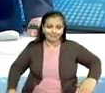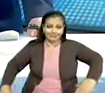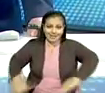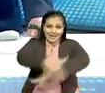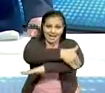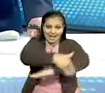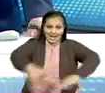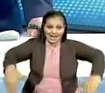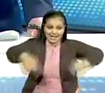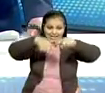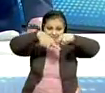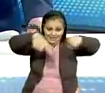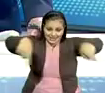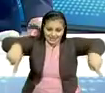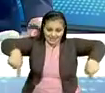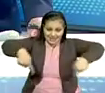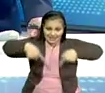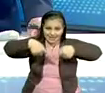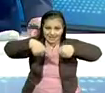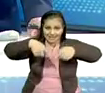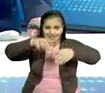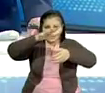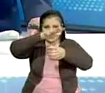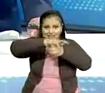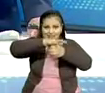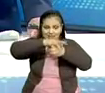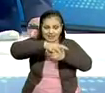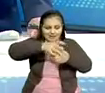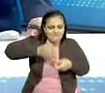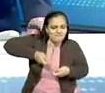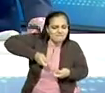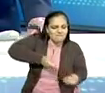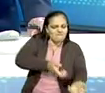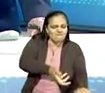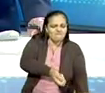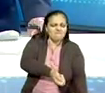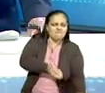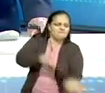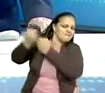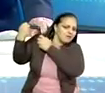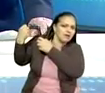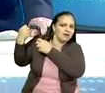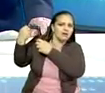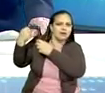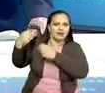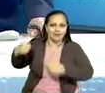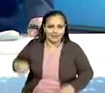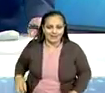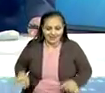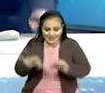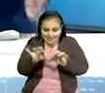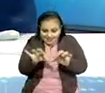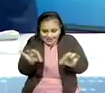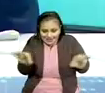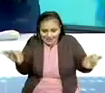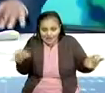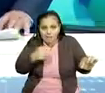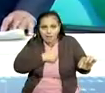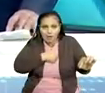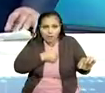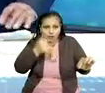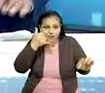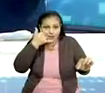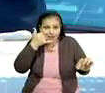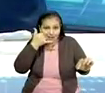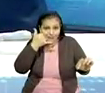desaparecen y a veces por ahí te vas a encontrar también en cualquier momento tapas de alcantarilla y otras cosas más